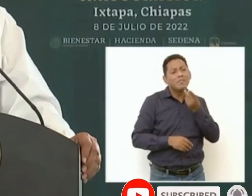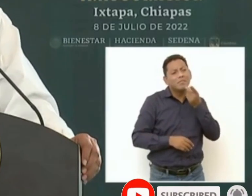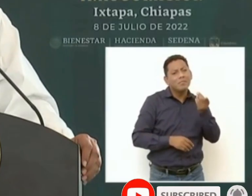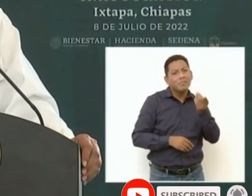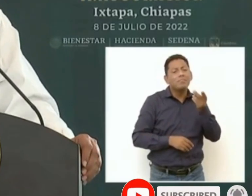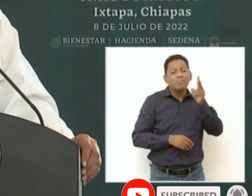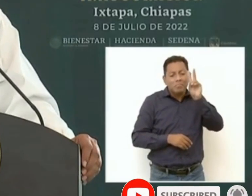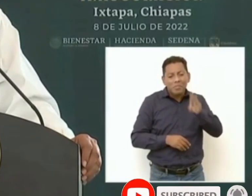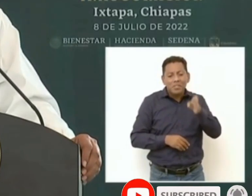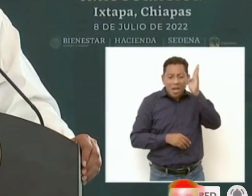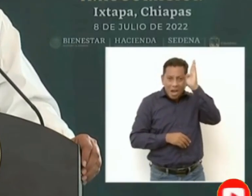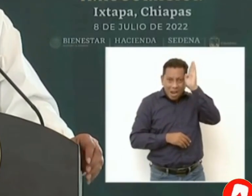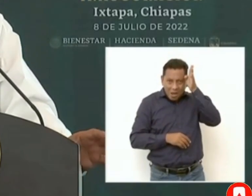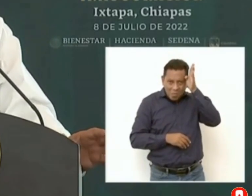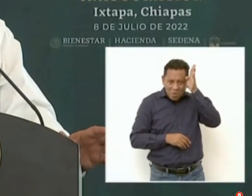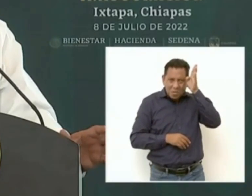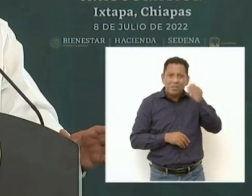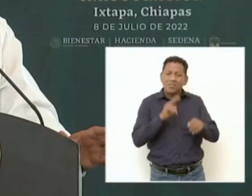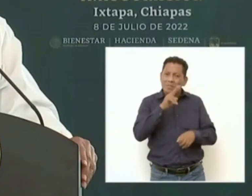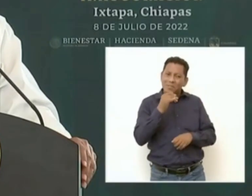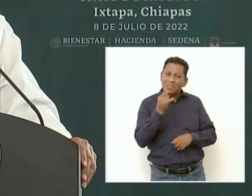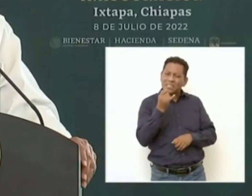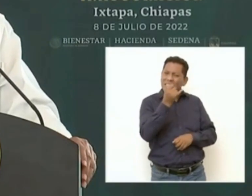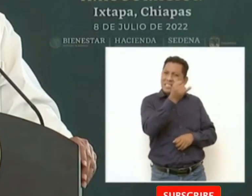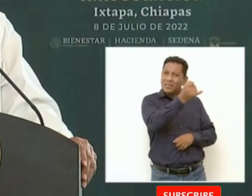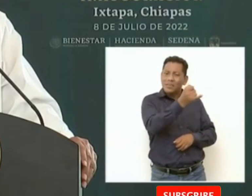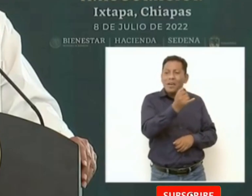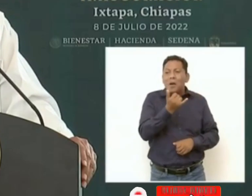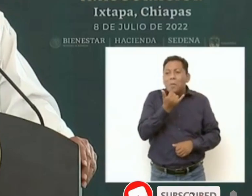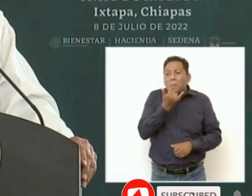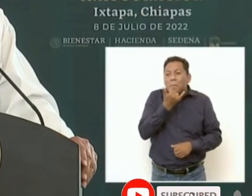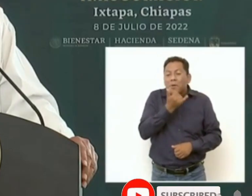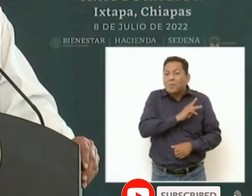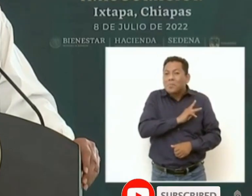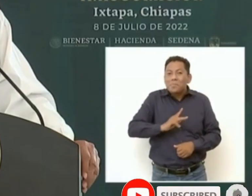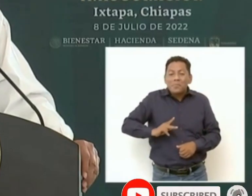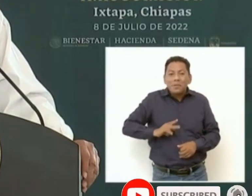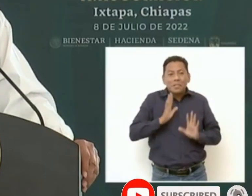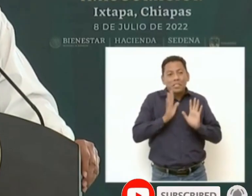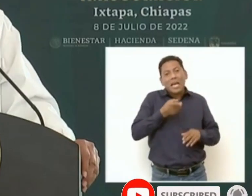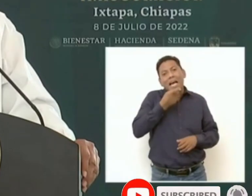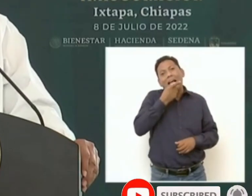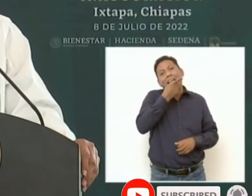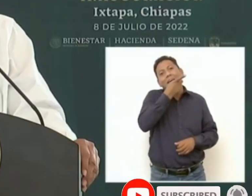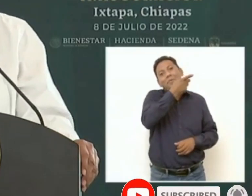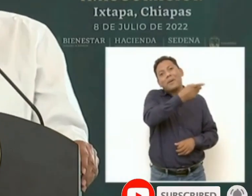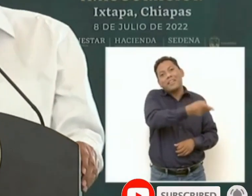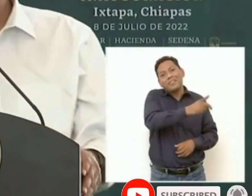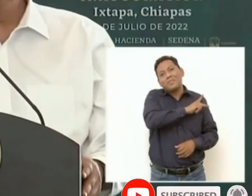las mulas llegan lejos. Bueno, perdón, presidente, ya le había dicho mula.